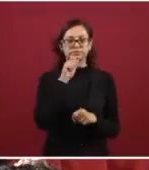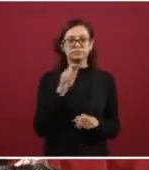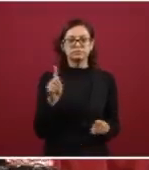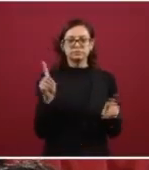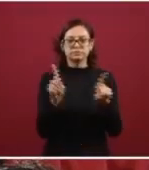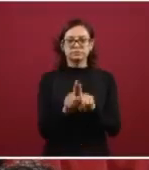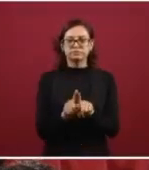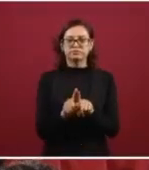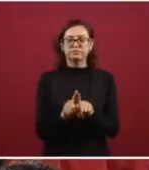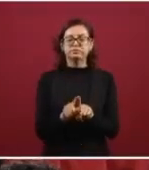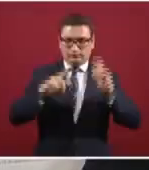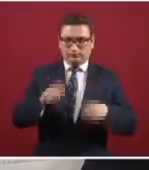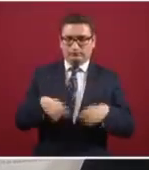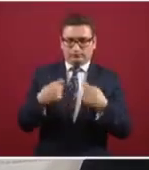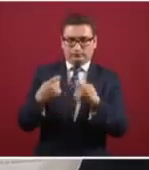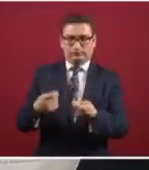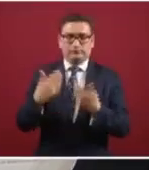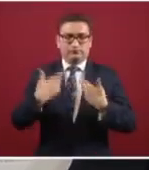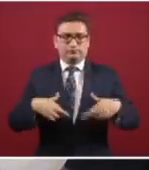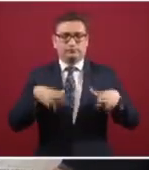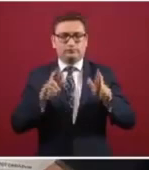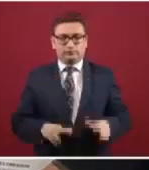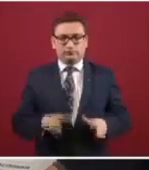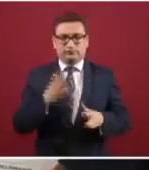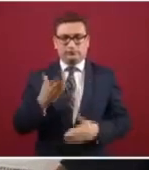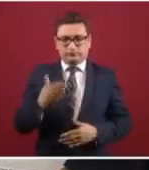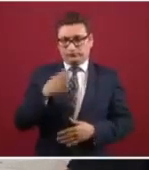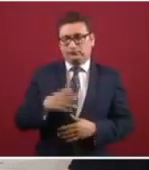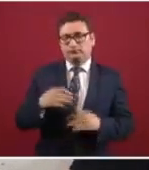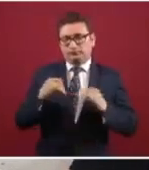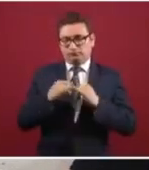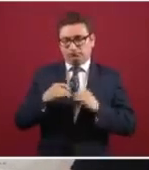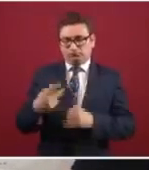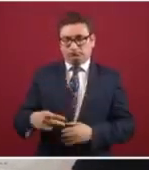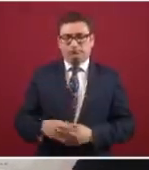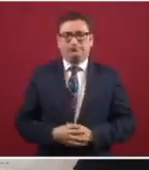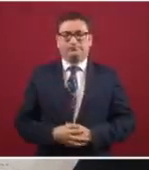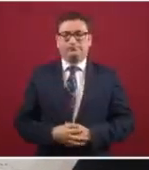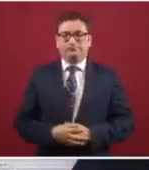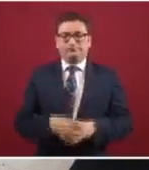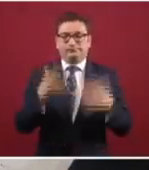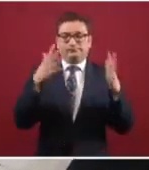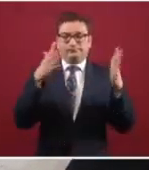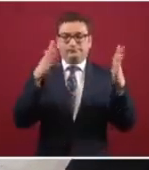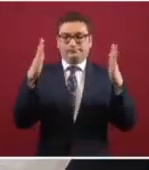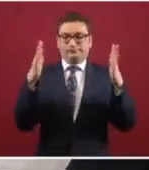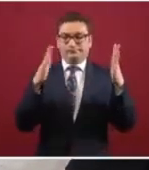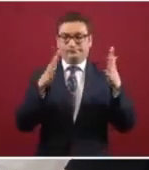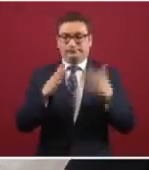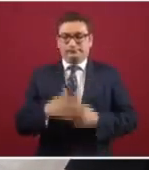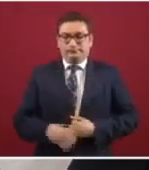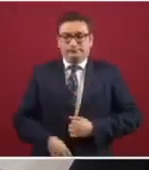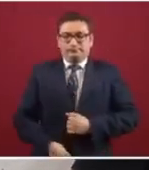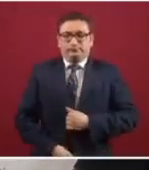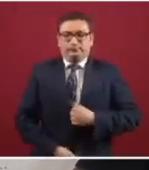del Popocatépetl. Asimismo, en representación de la Secretaría de Marina, el secretario José